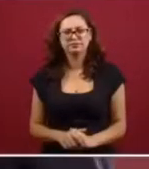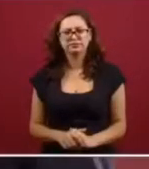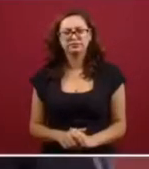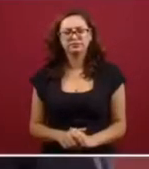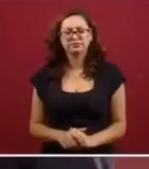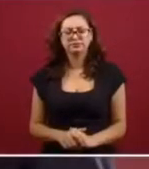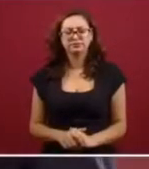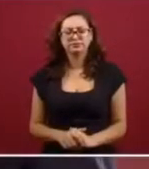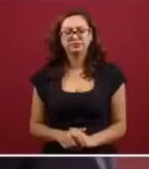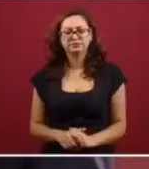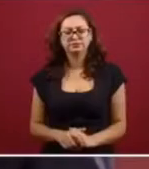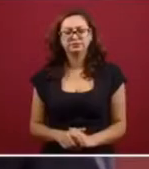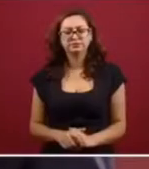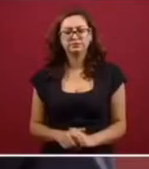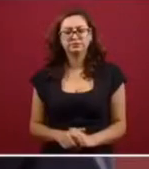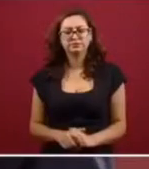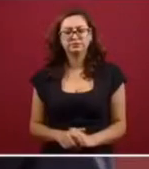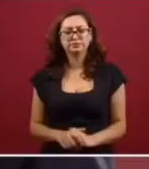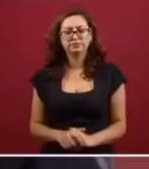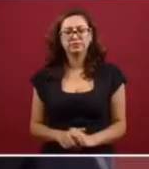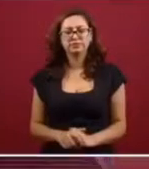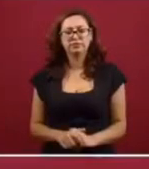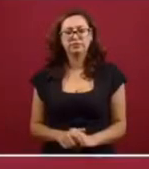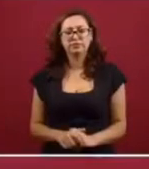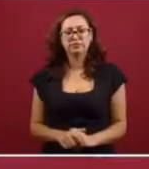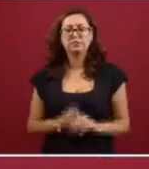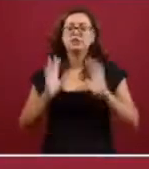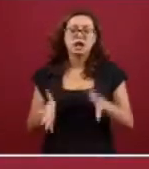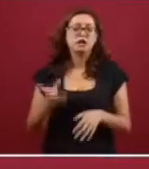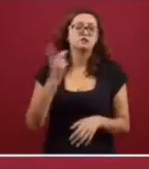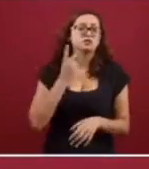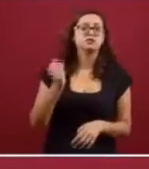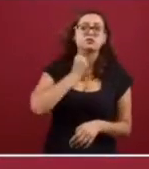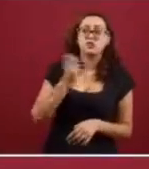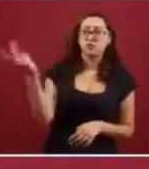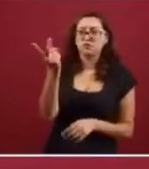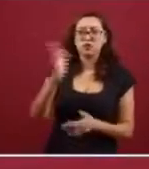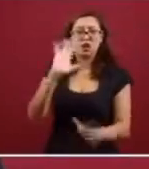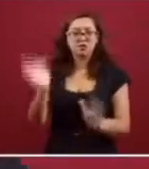por el Poder Legislativo.